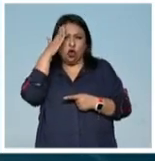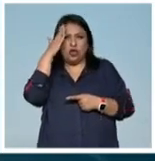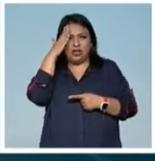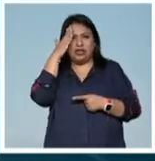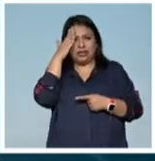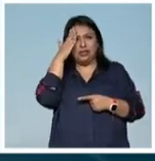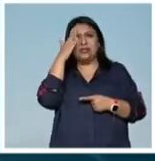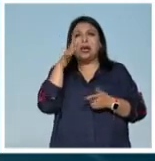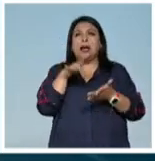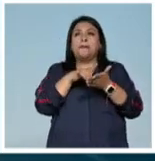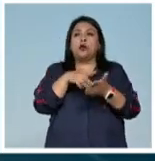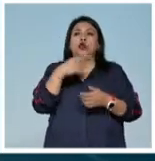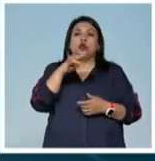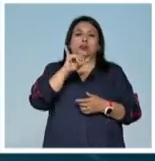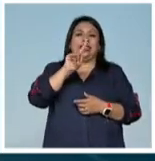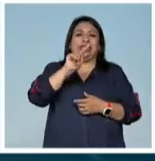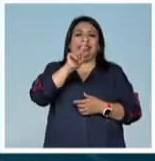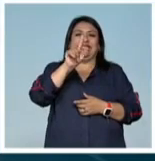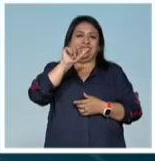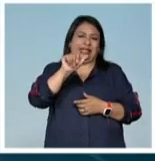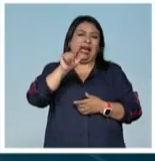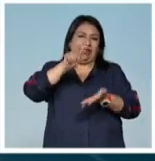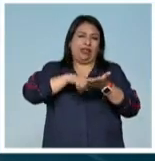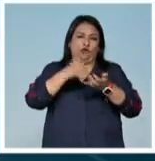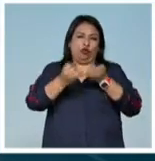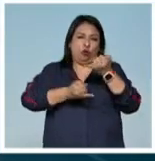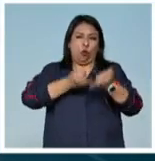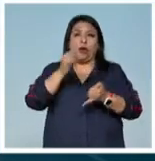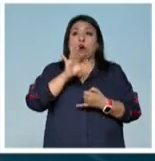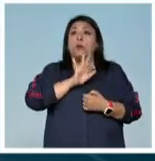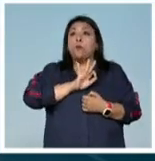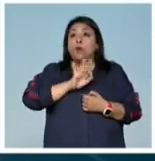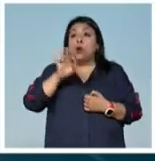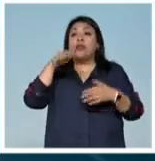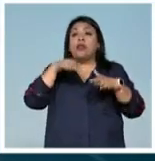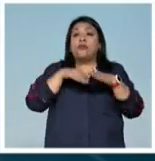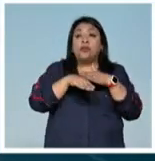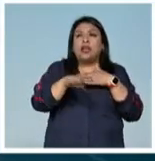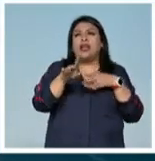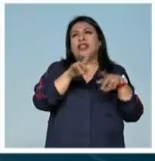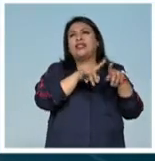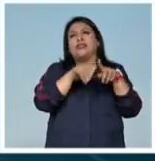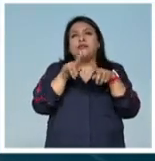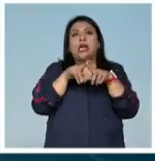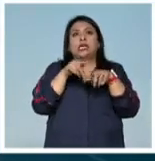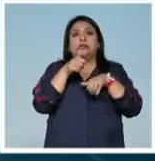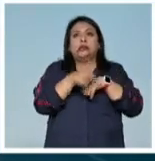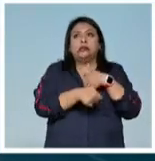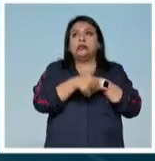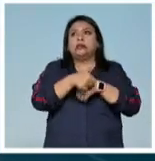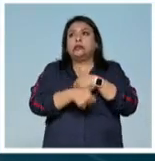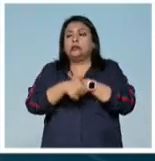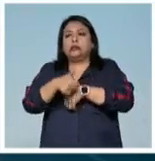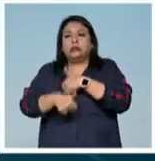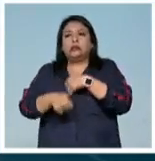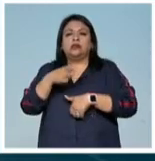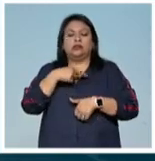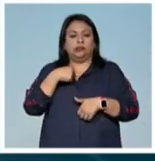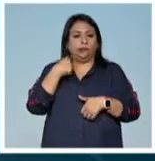de apoyo, que es Itza, puede acceder a una serie de retos en donde tiene que